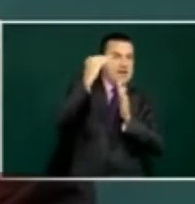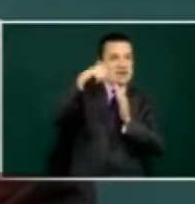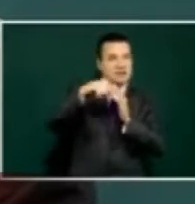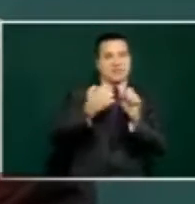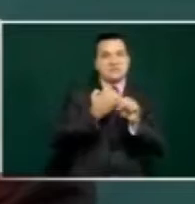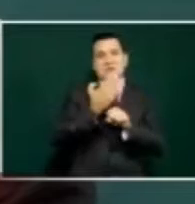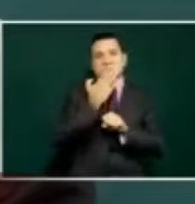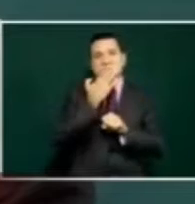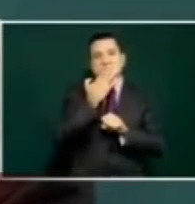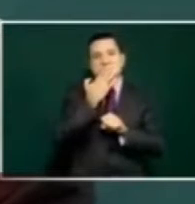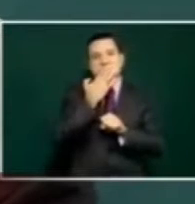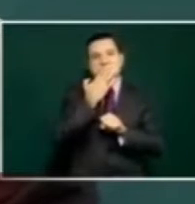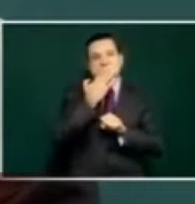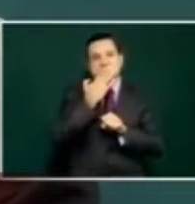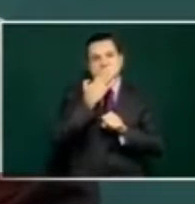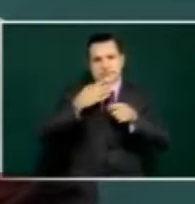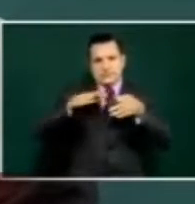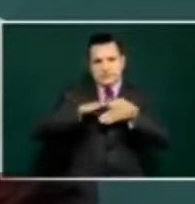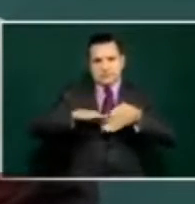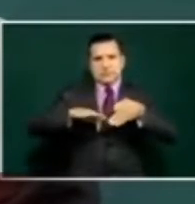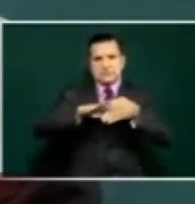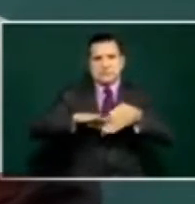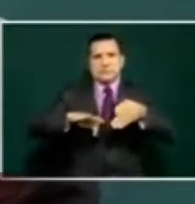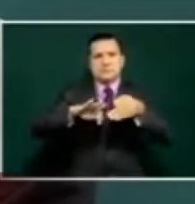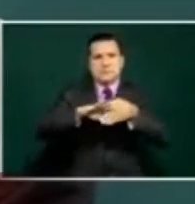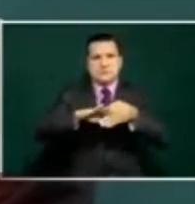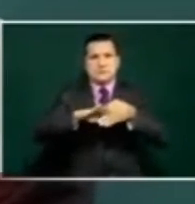Hermosillo, Guaymas, Empalme y Navojoa.